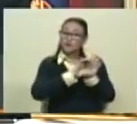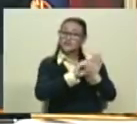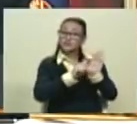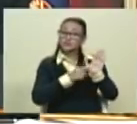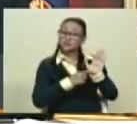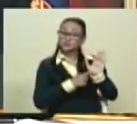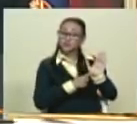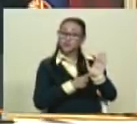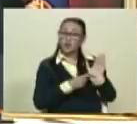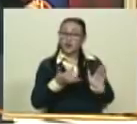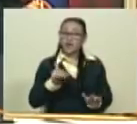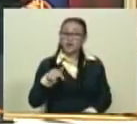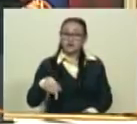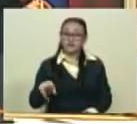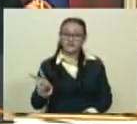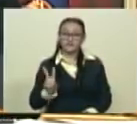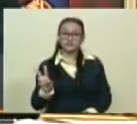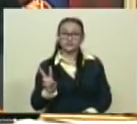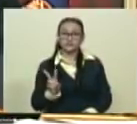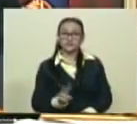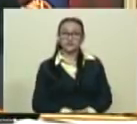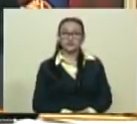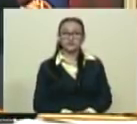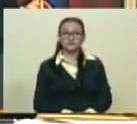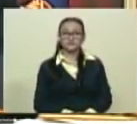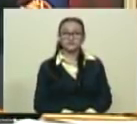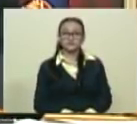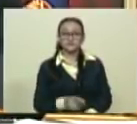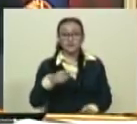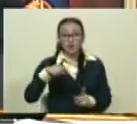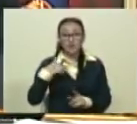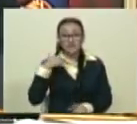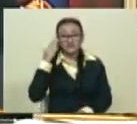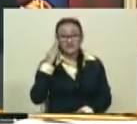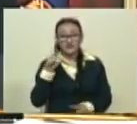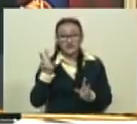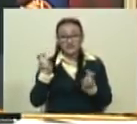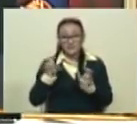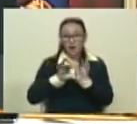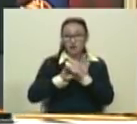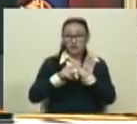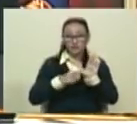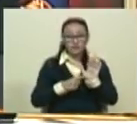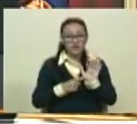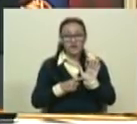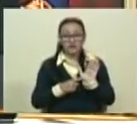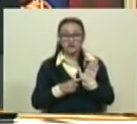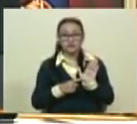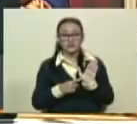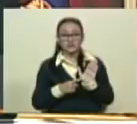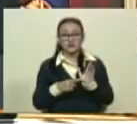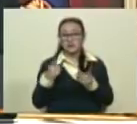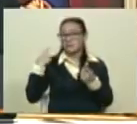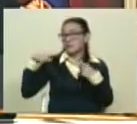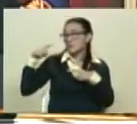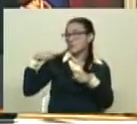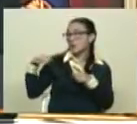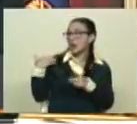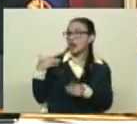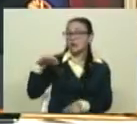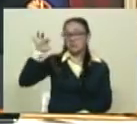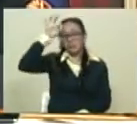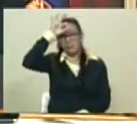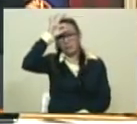que existe en Venezuela. Aquel que quiera saber de constituyente y no dejarse llevar por la ignorancia